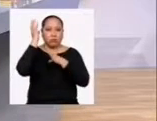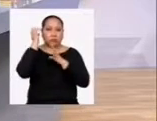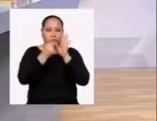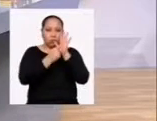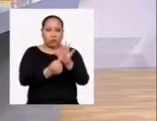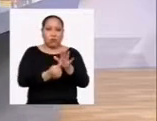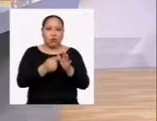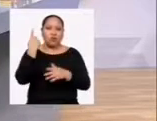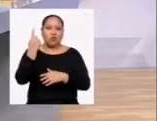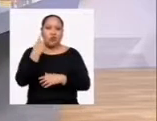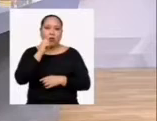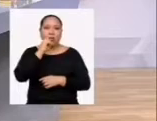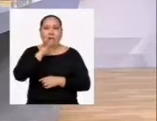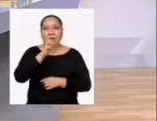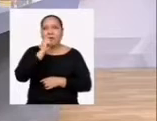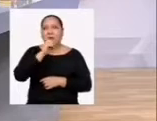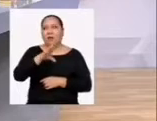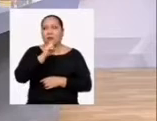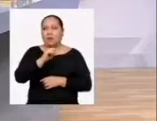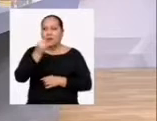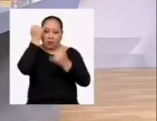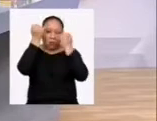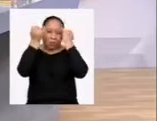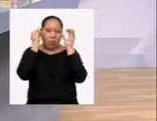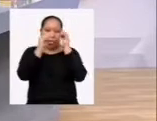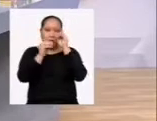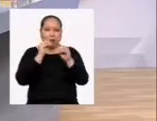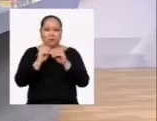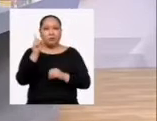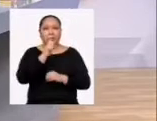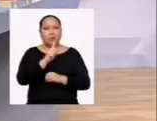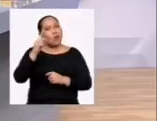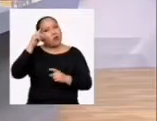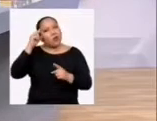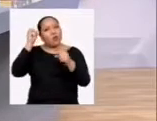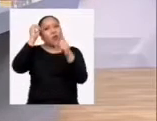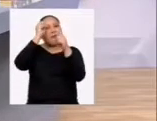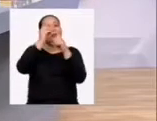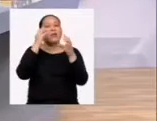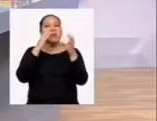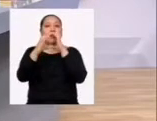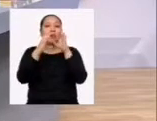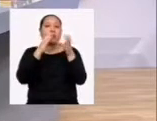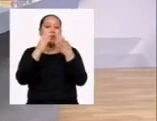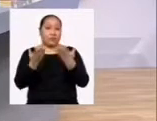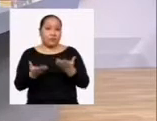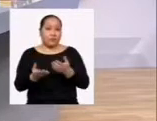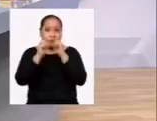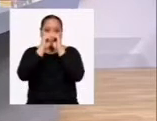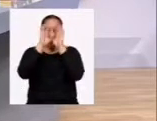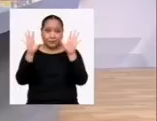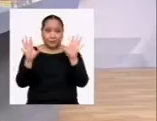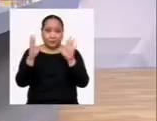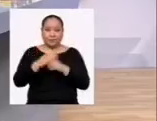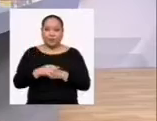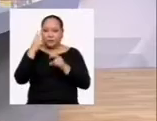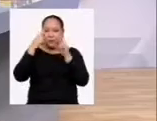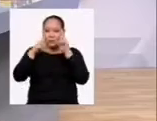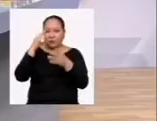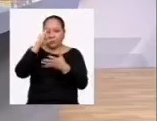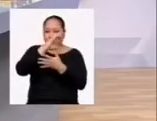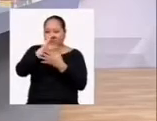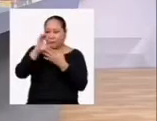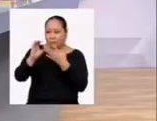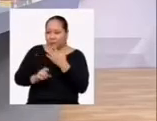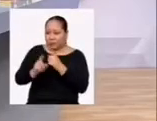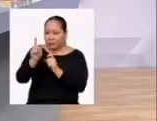cosas inconsistentes y sin sentido, sino tener una intención comunicativa clara, considerar las características